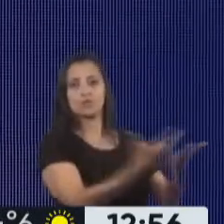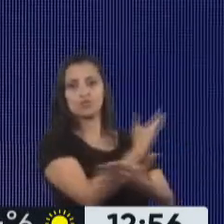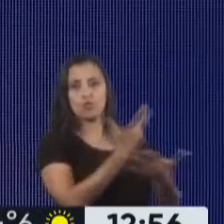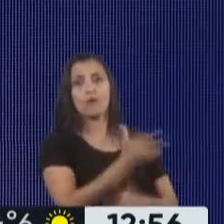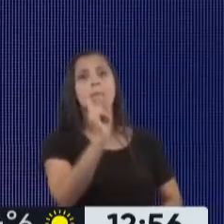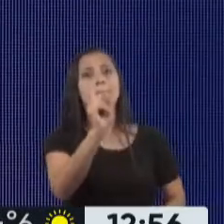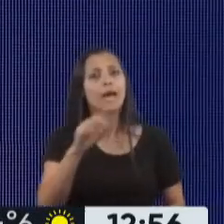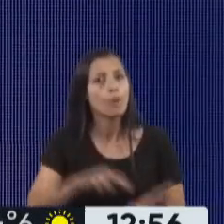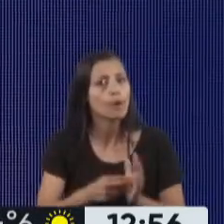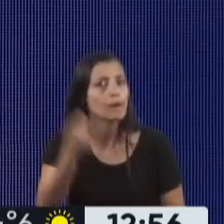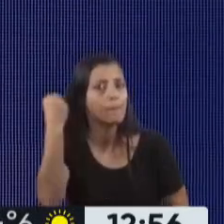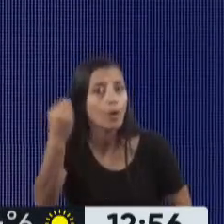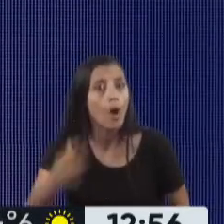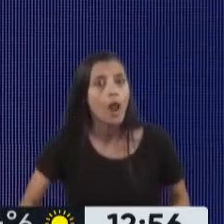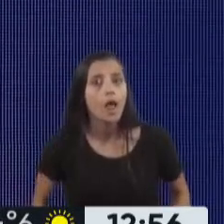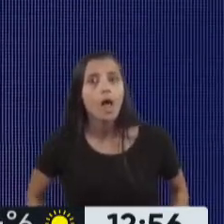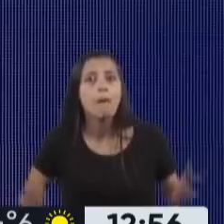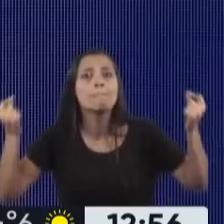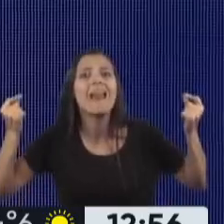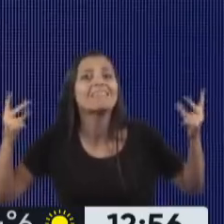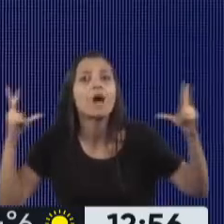pero el problema es que no había plata.